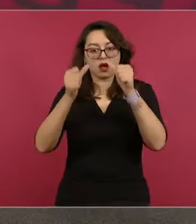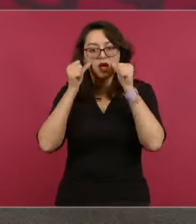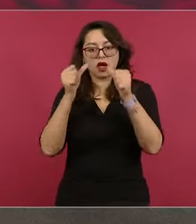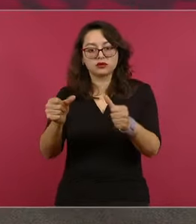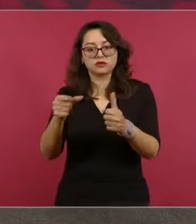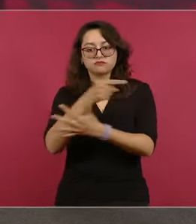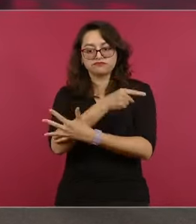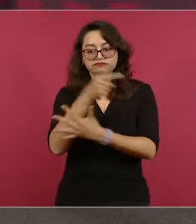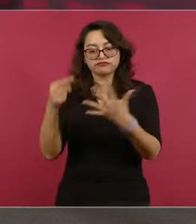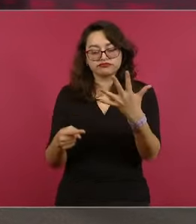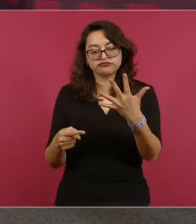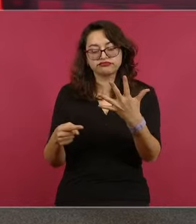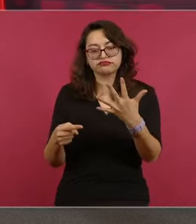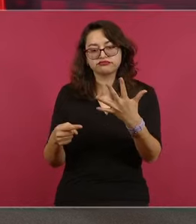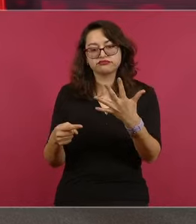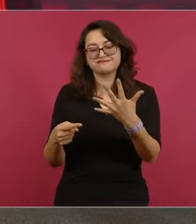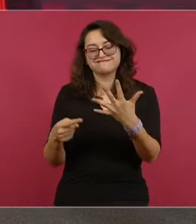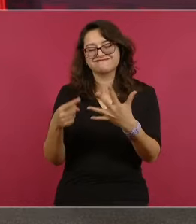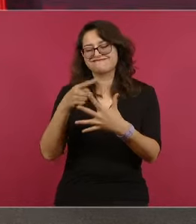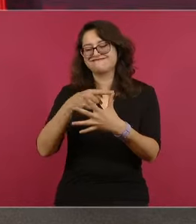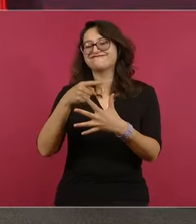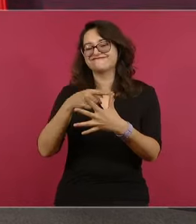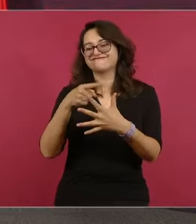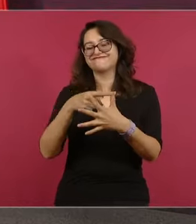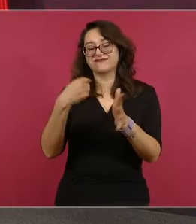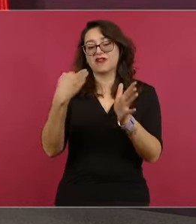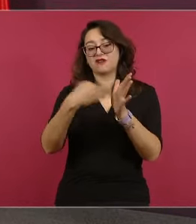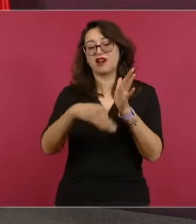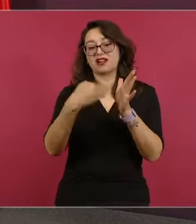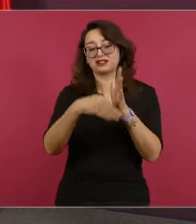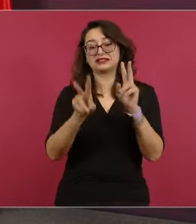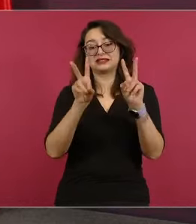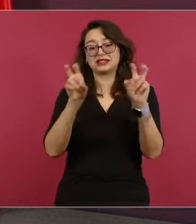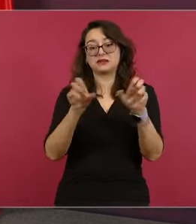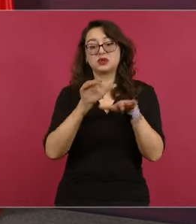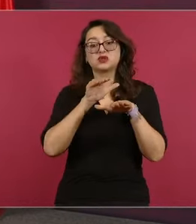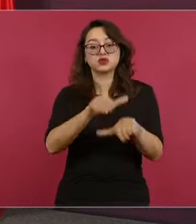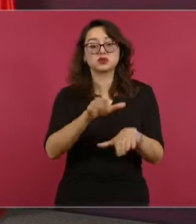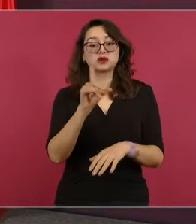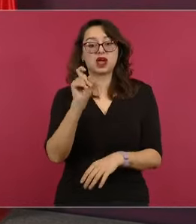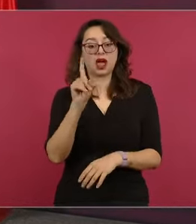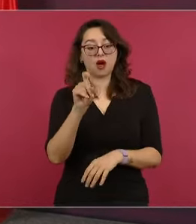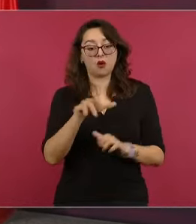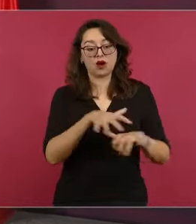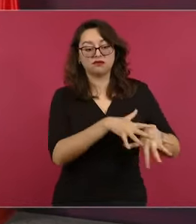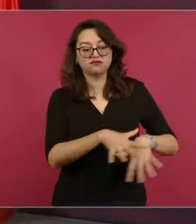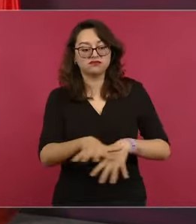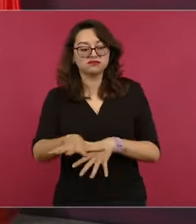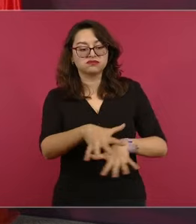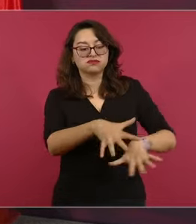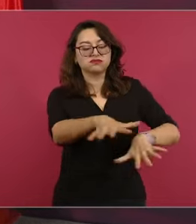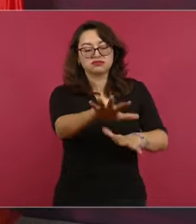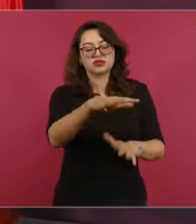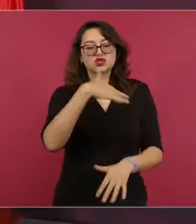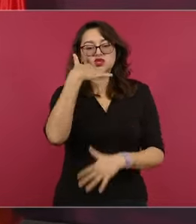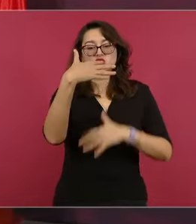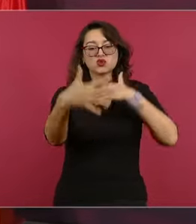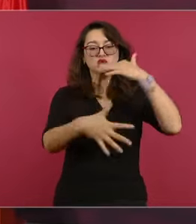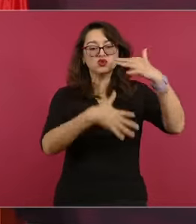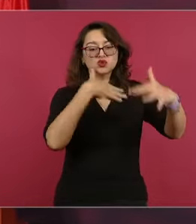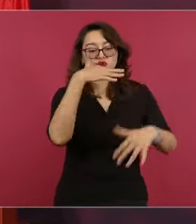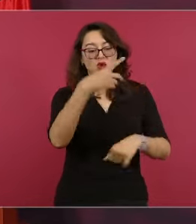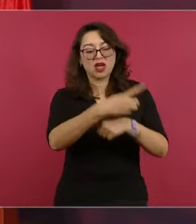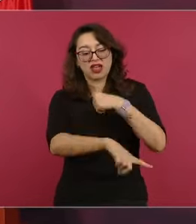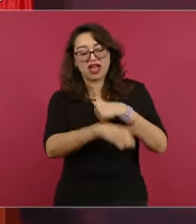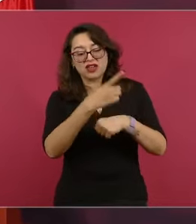es este de el derrame en el río Sonora y los